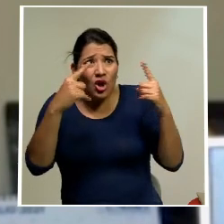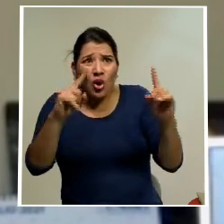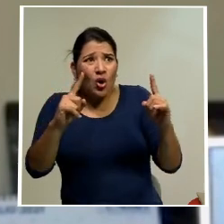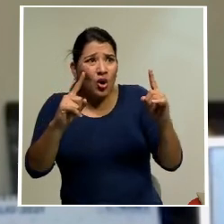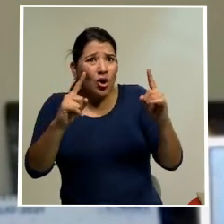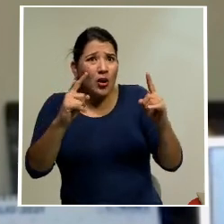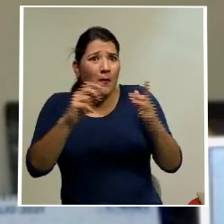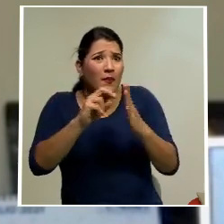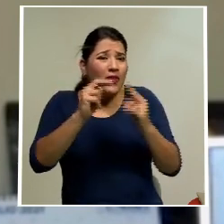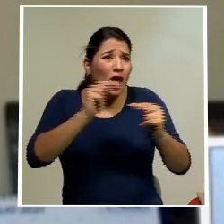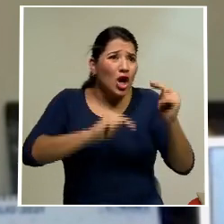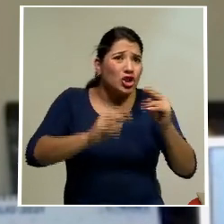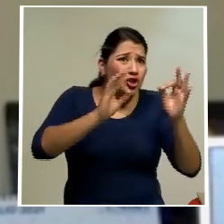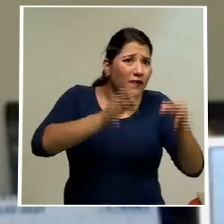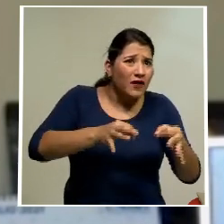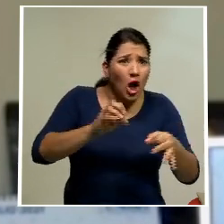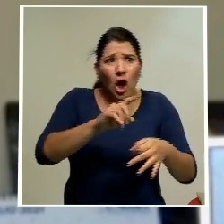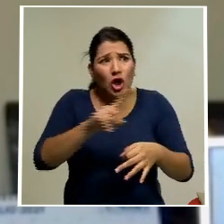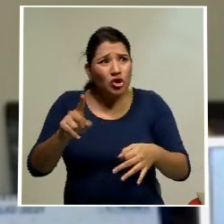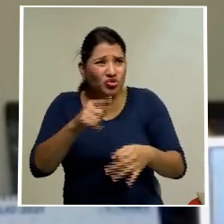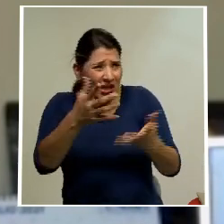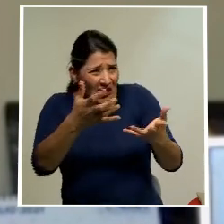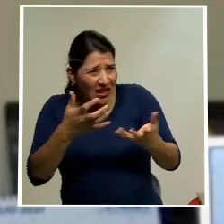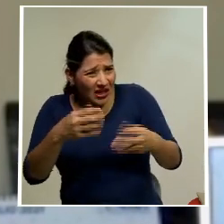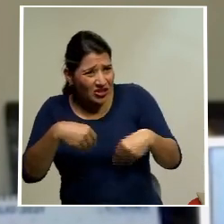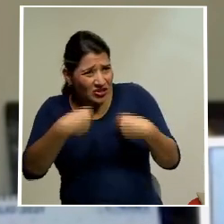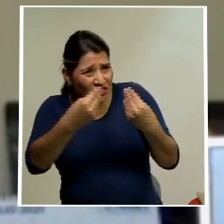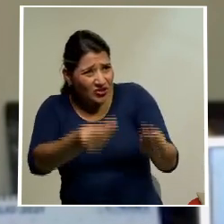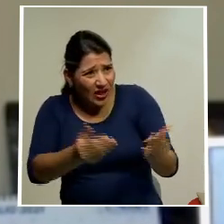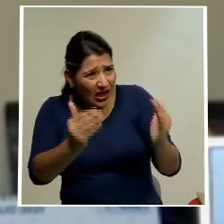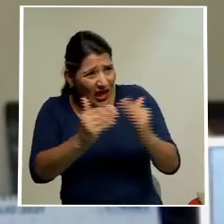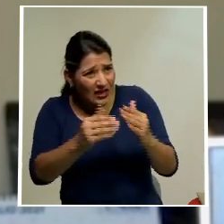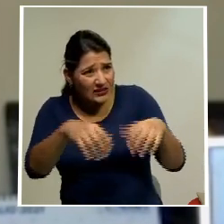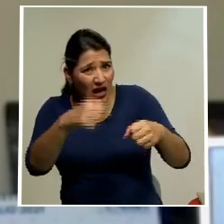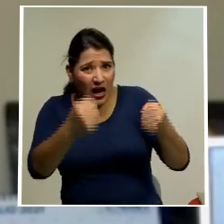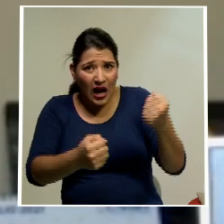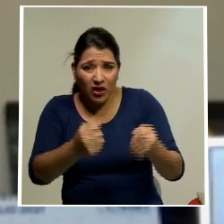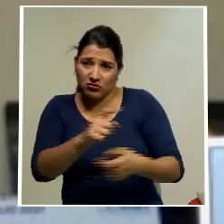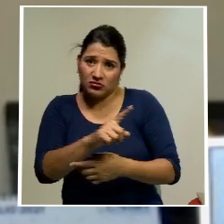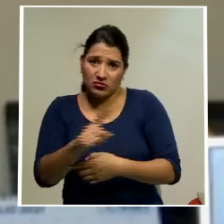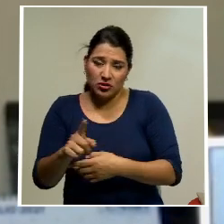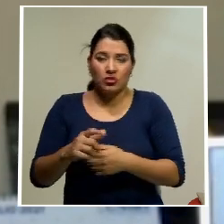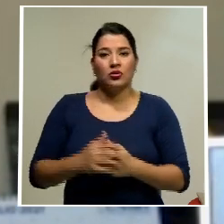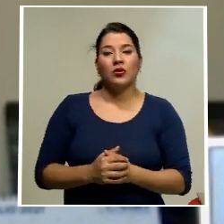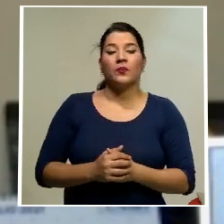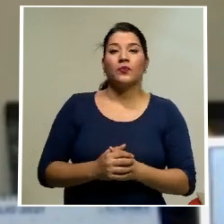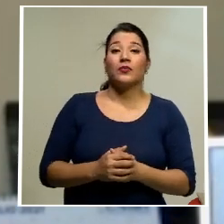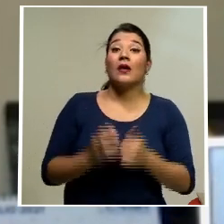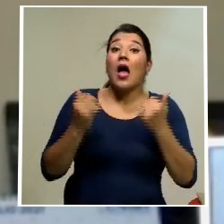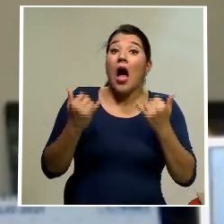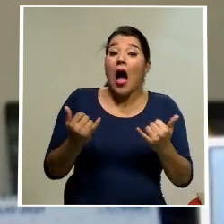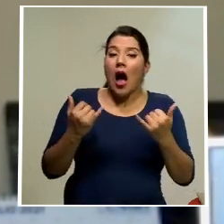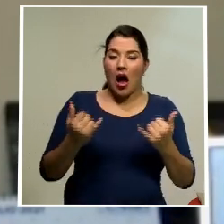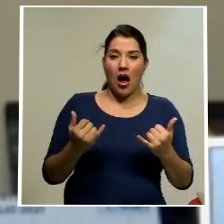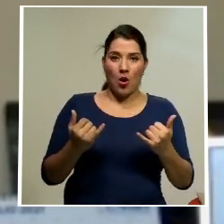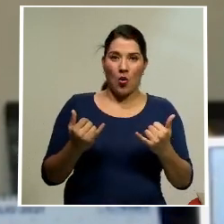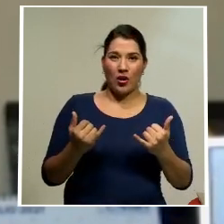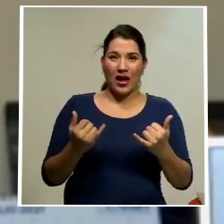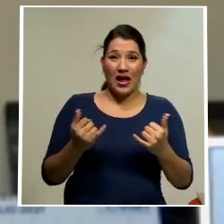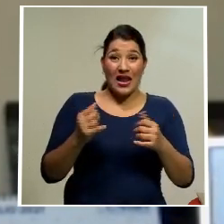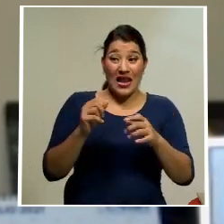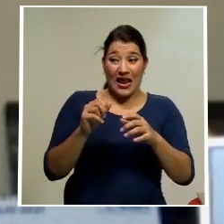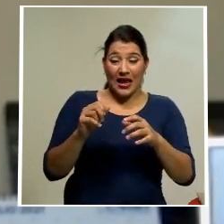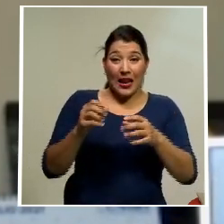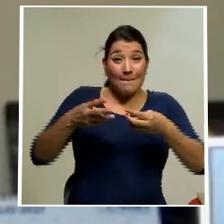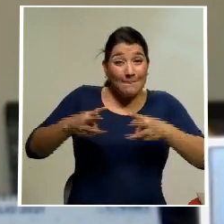6 meses, usted quiere que hipoteque la historia de mi vida. El ecosistema, tal y como está, desincentiva la creación